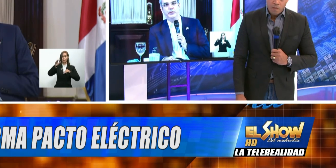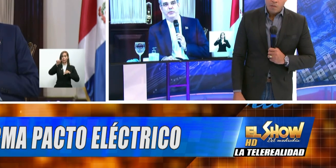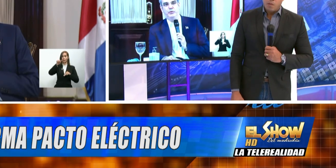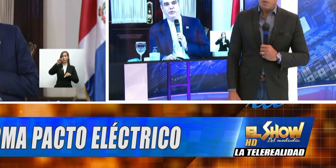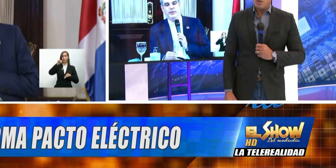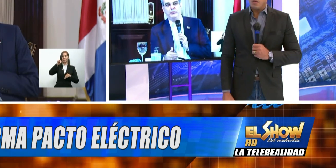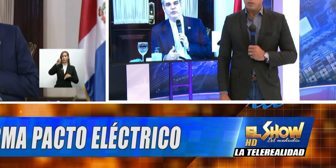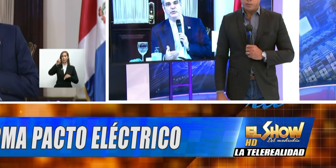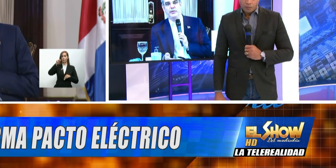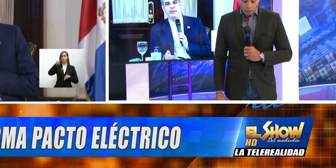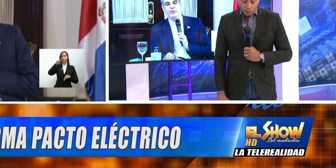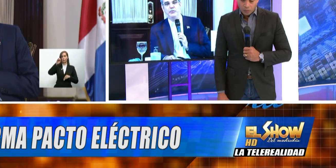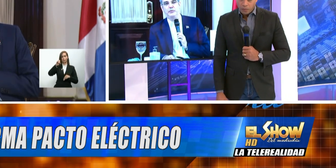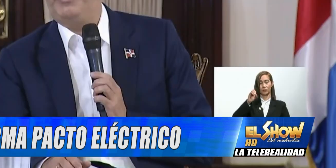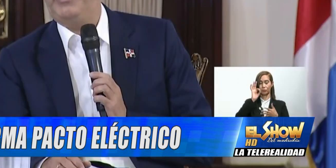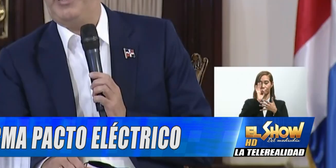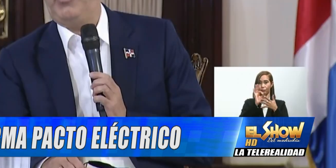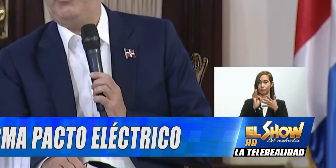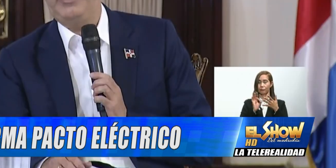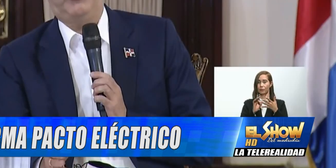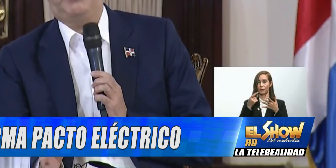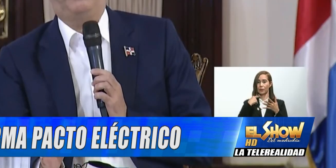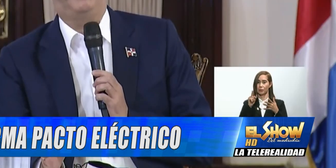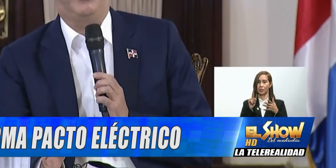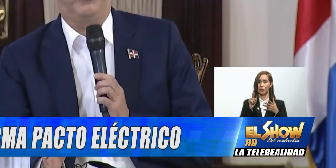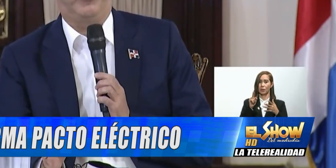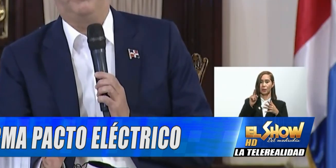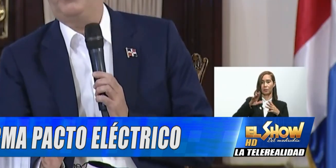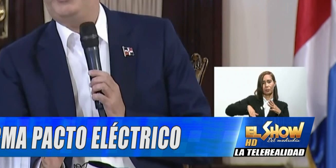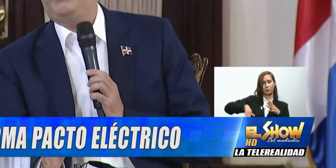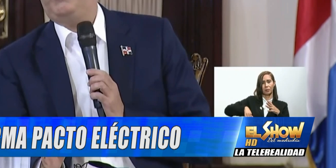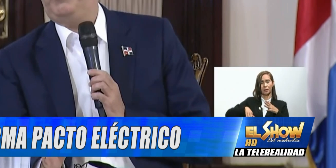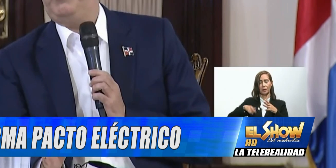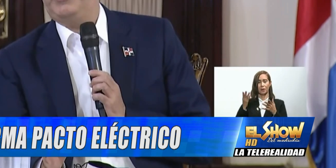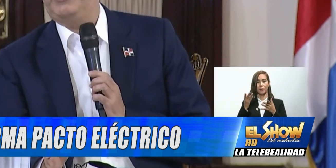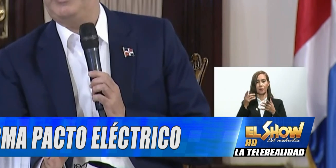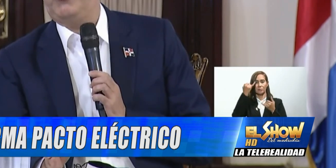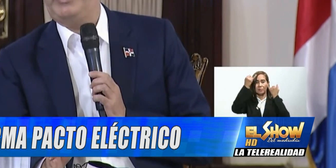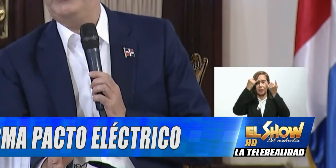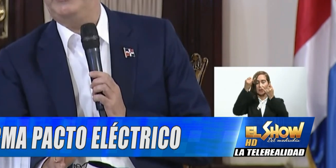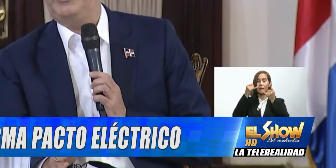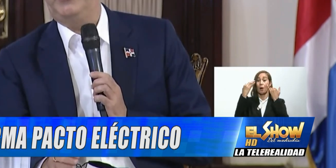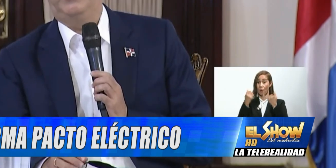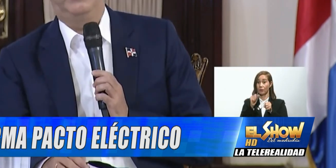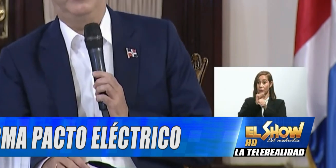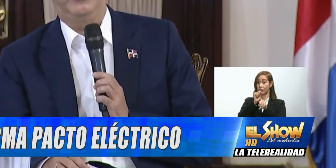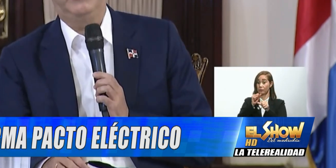los puntos que nosotros habíamos objetado, ya lo estamos aplicando como gobierno para tener la